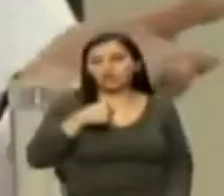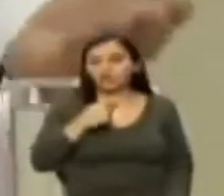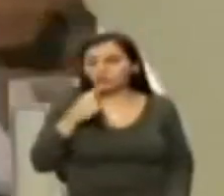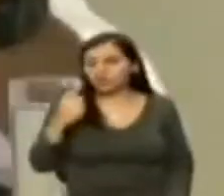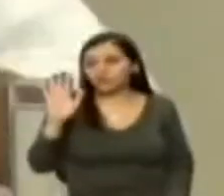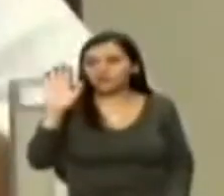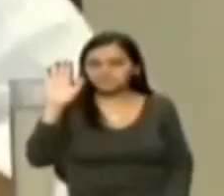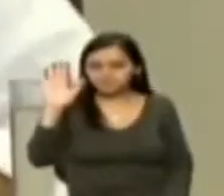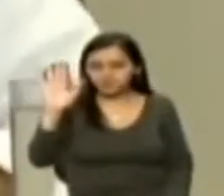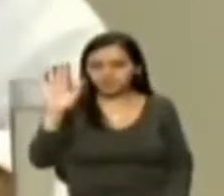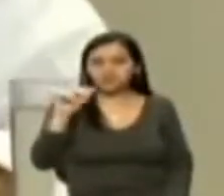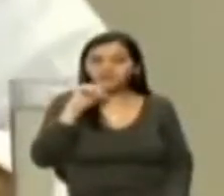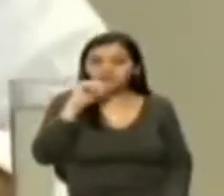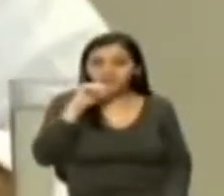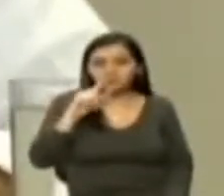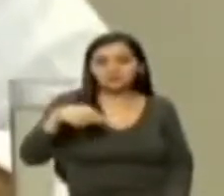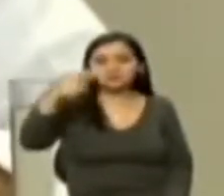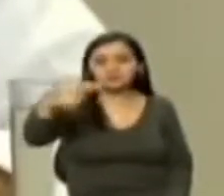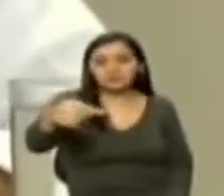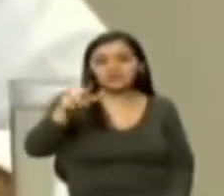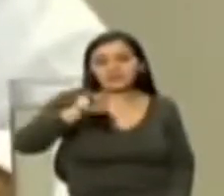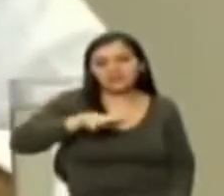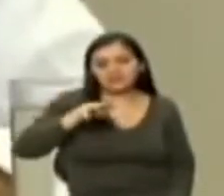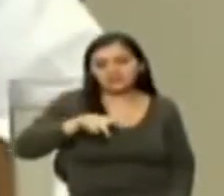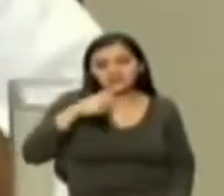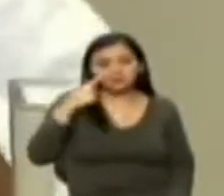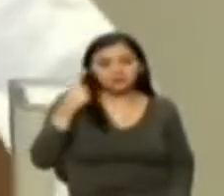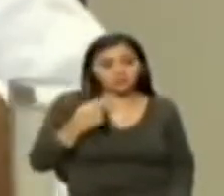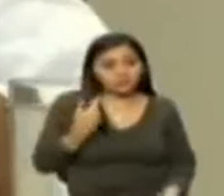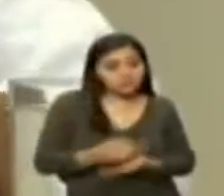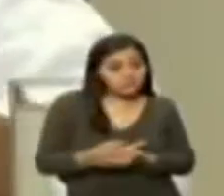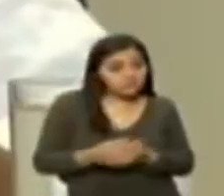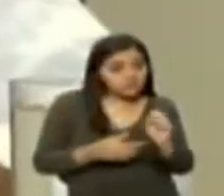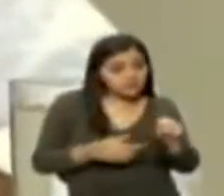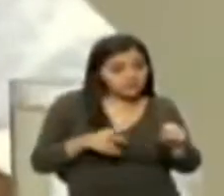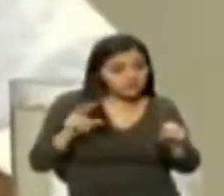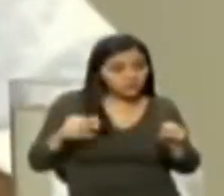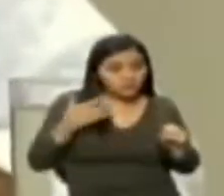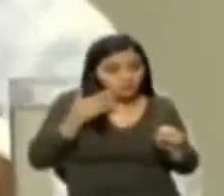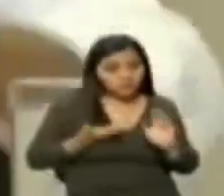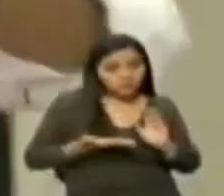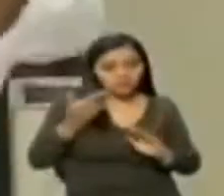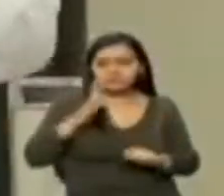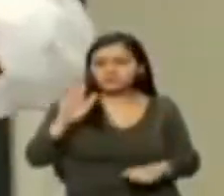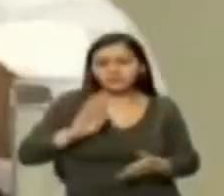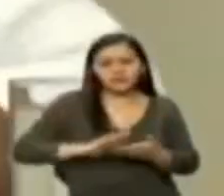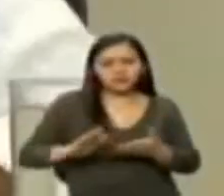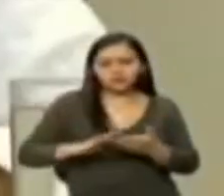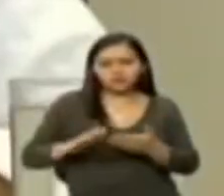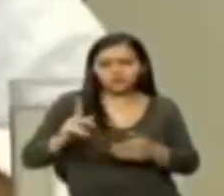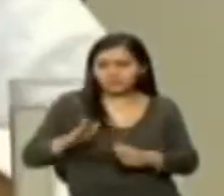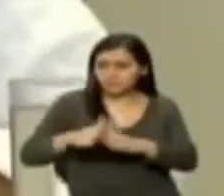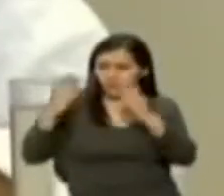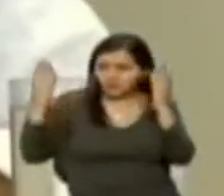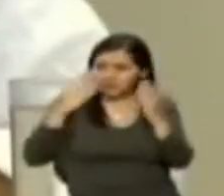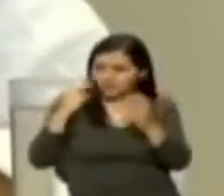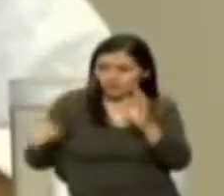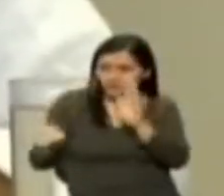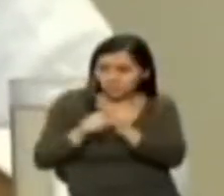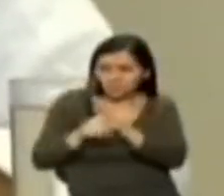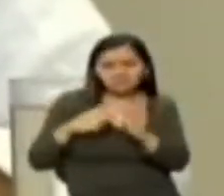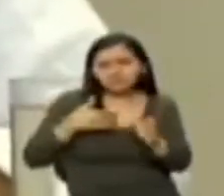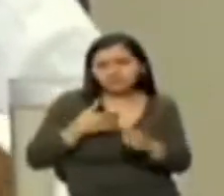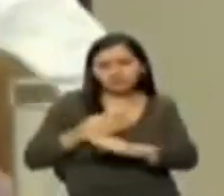tiene que ser un poco profesional. Si es mala fe, entiendan que este presidente sabe defender sus derechos y yo no voy a permitir que uno sinvergüenza me diga mentiroso.